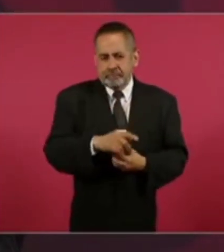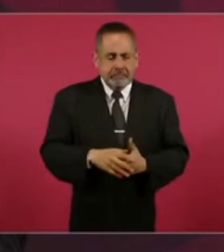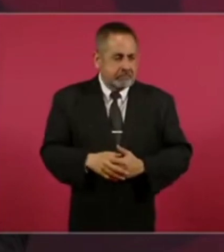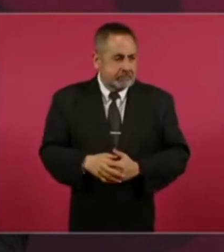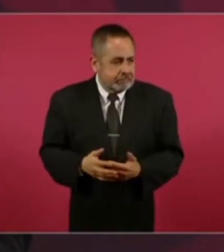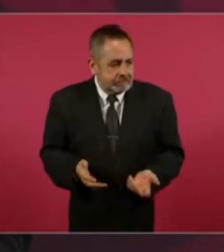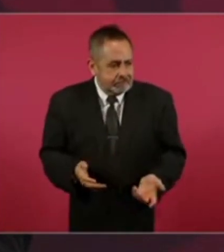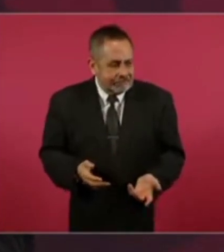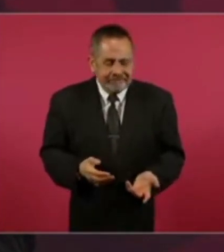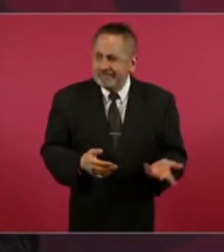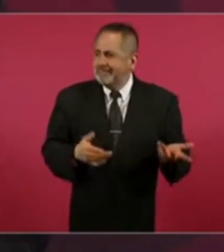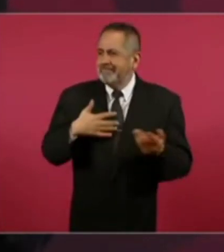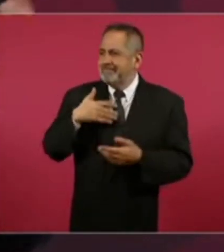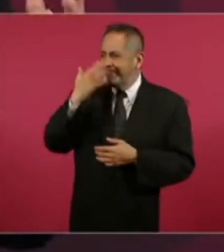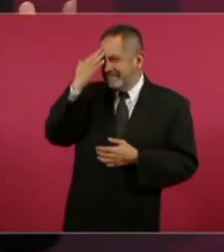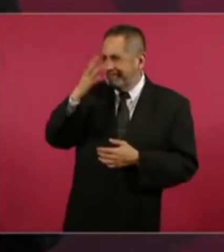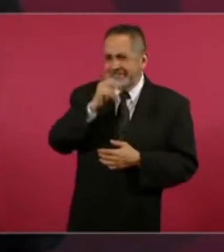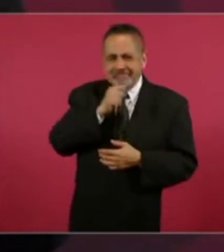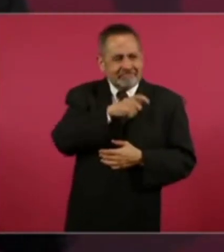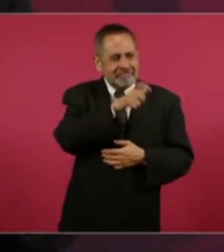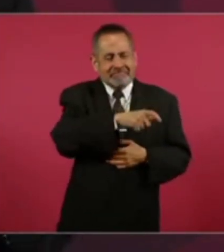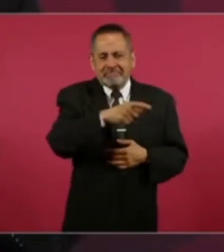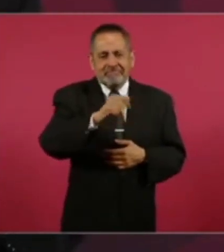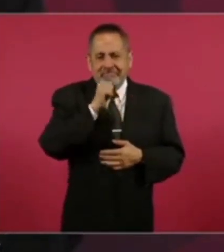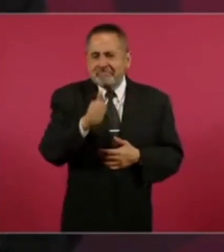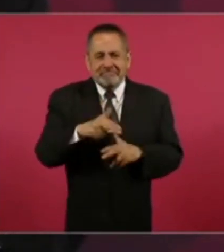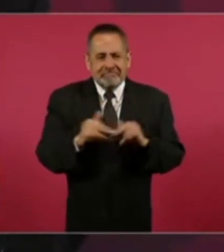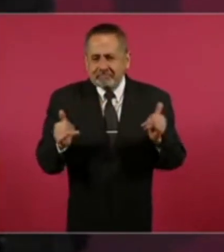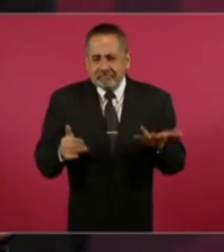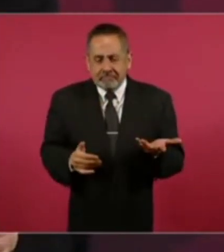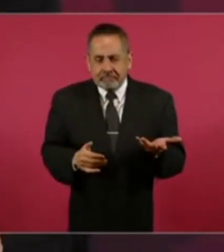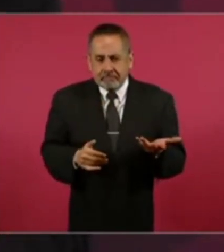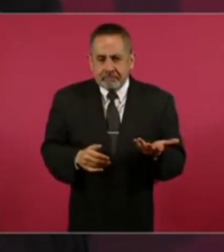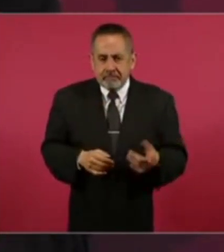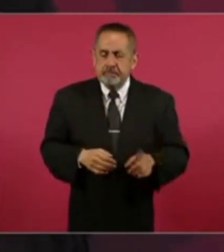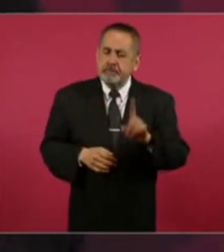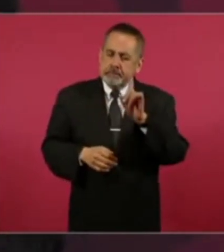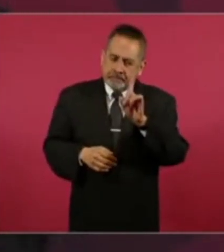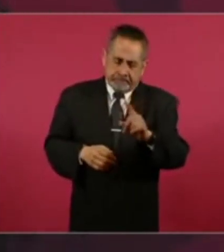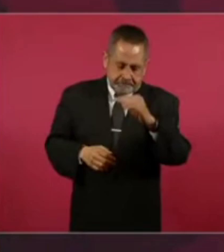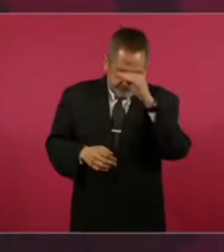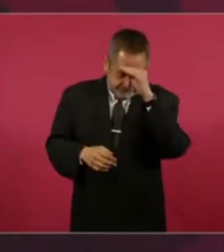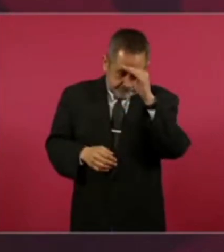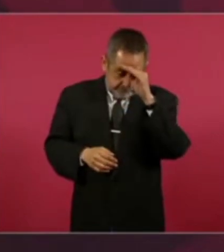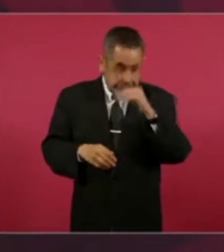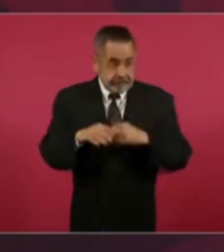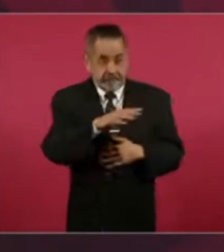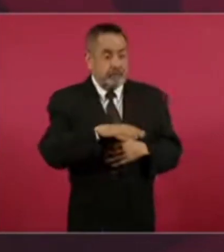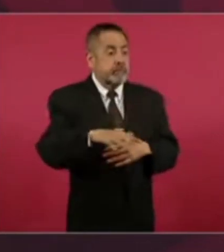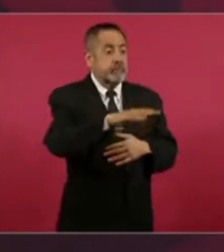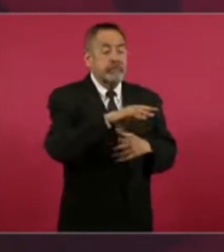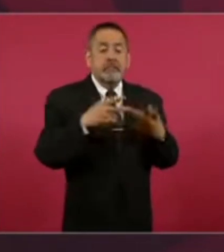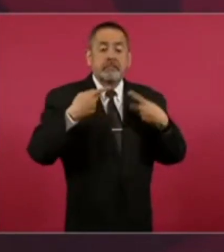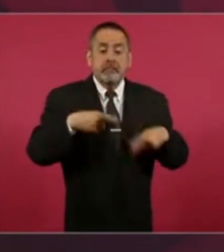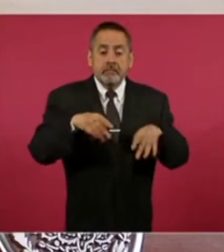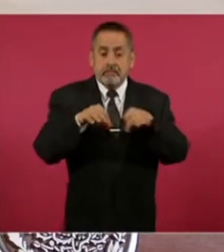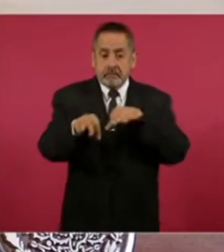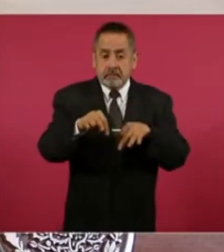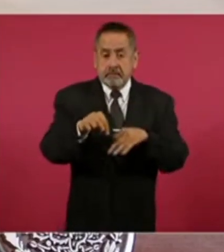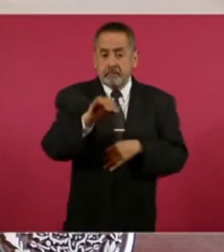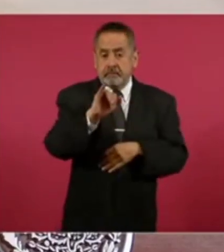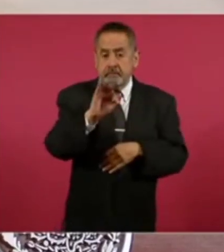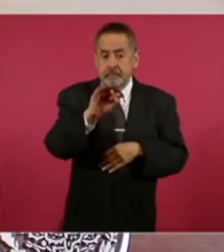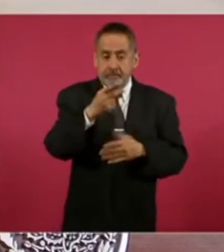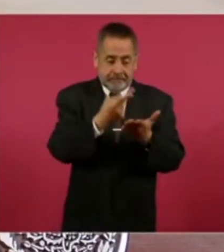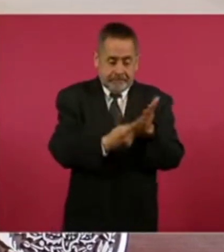Entonces lo que vamos a buscar es, sin afectar a los trabajadores de base, porque